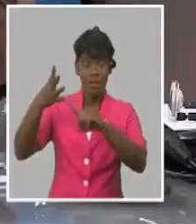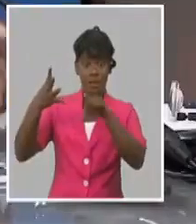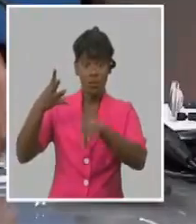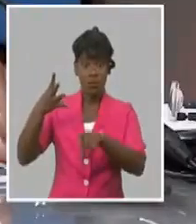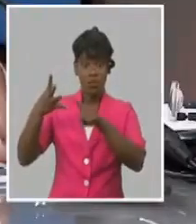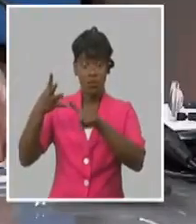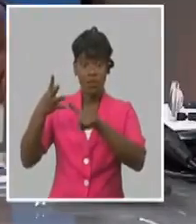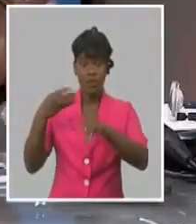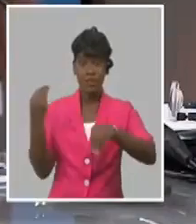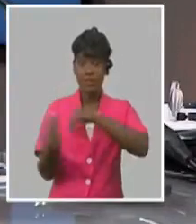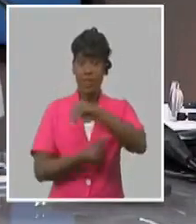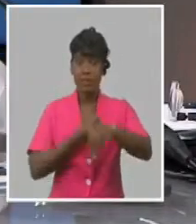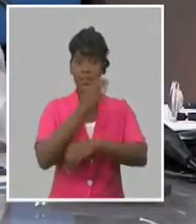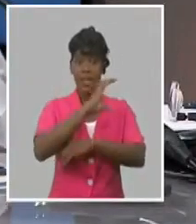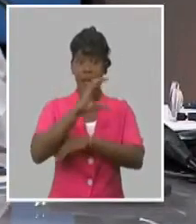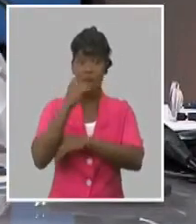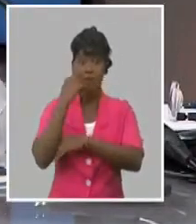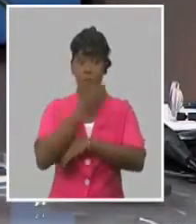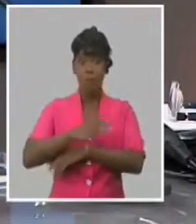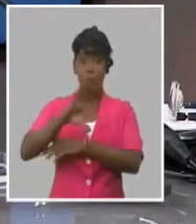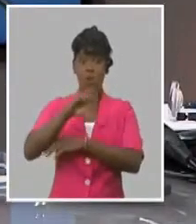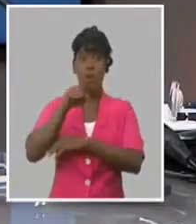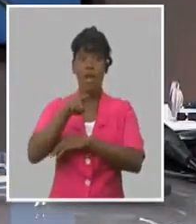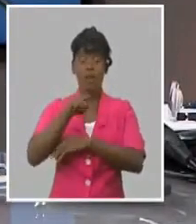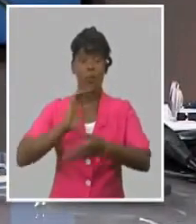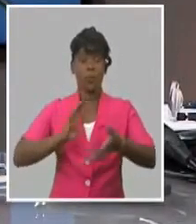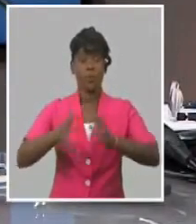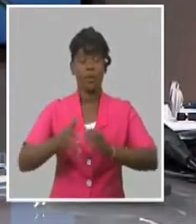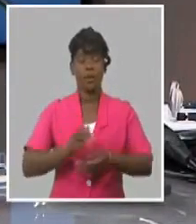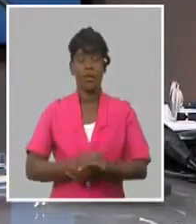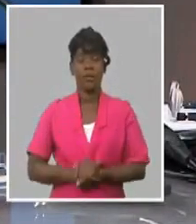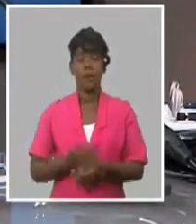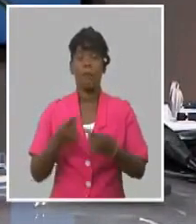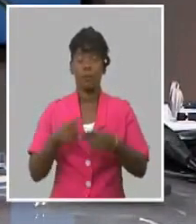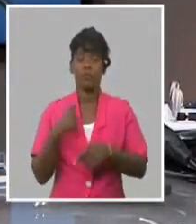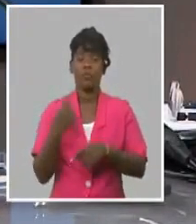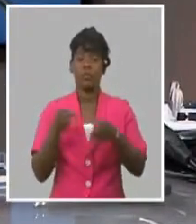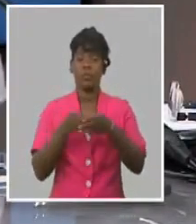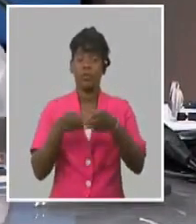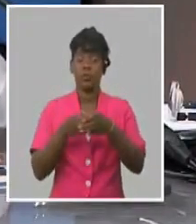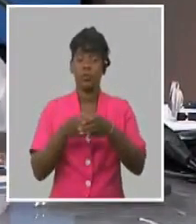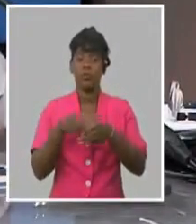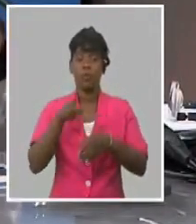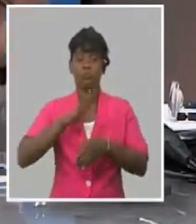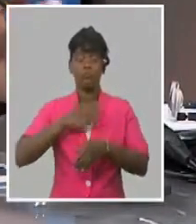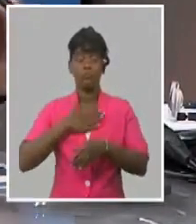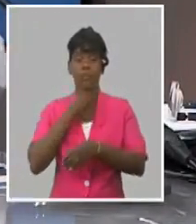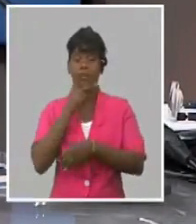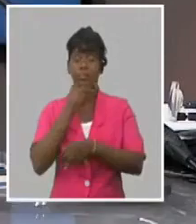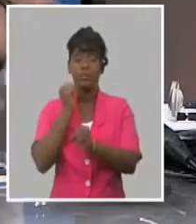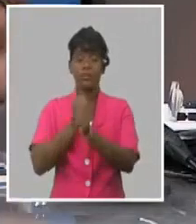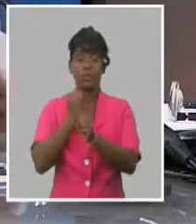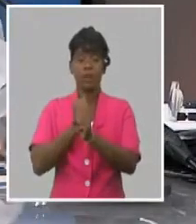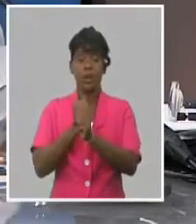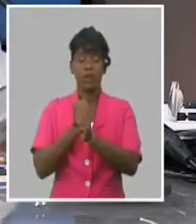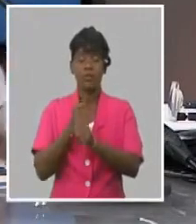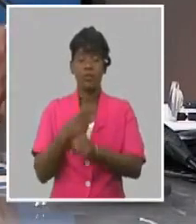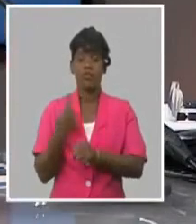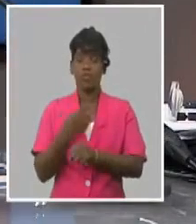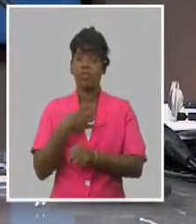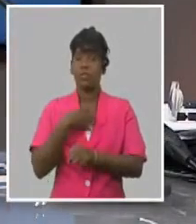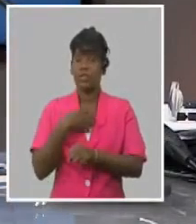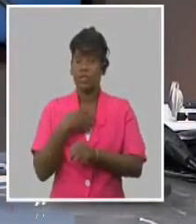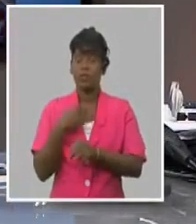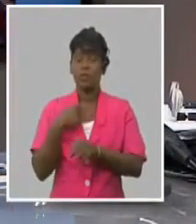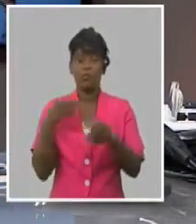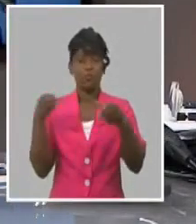Y nosotros tenemos un organismo que se ocupa de eso, que es parte de este grupo que está trabajando. A uno le ha tocado conducirlo. Estoy hablando a